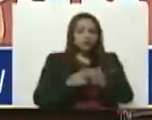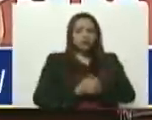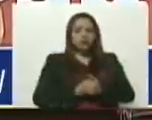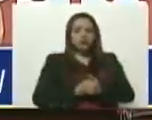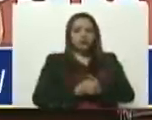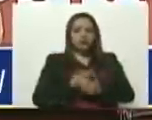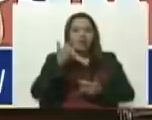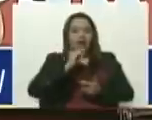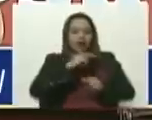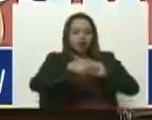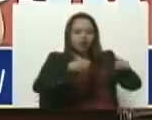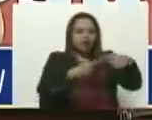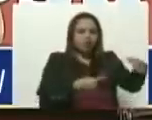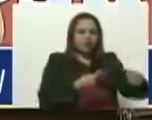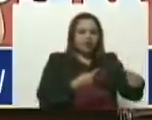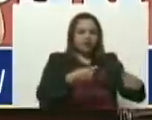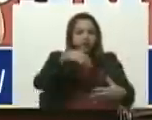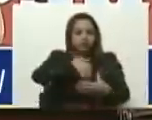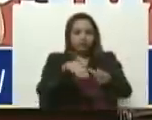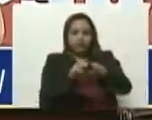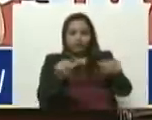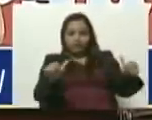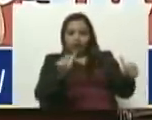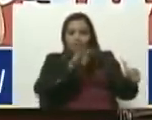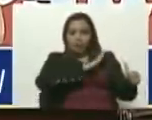hubiese ocurrido eso en su territorio